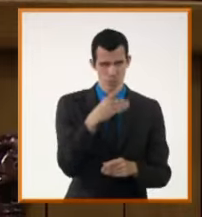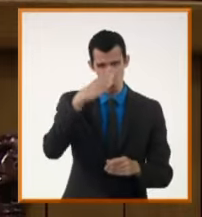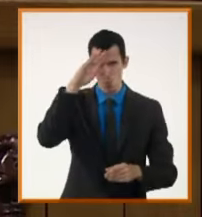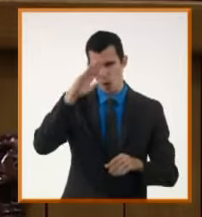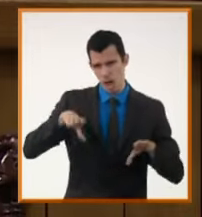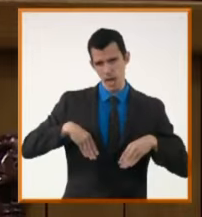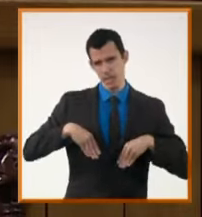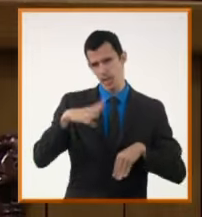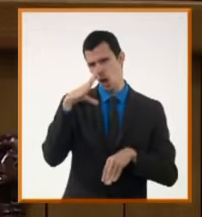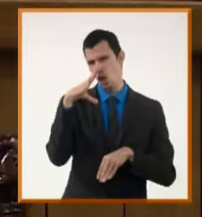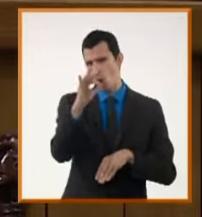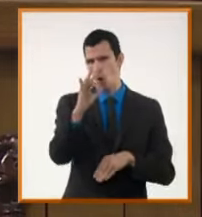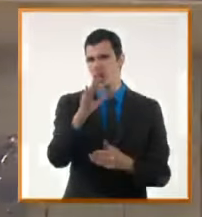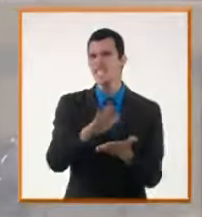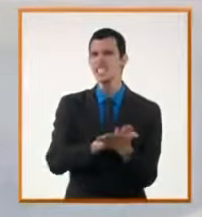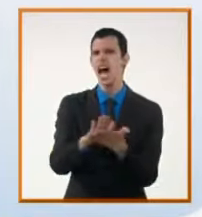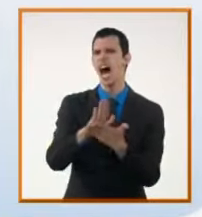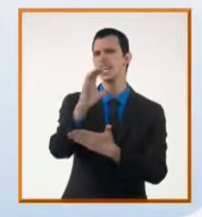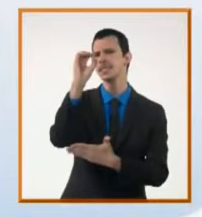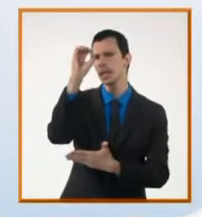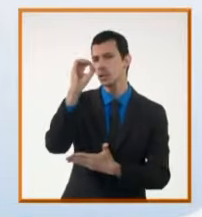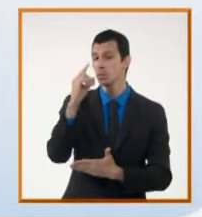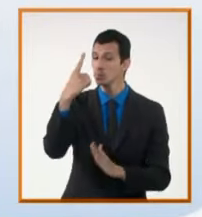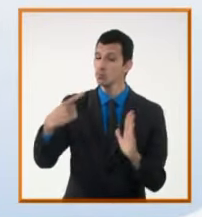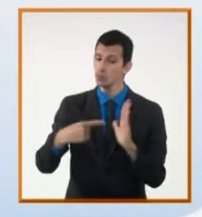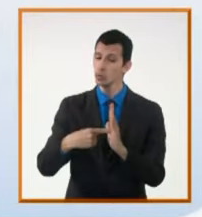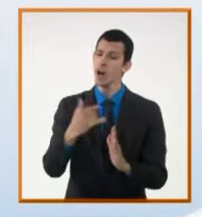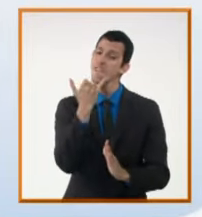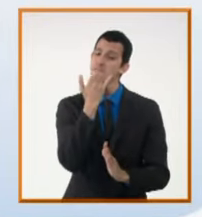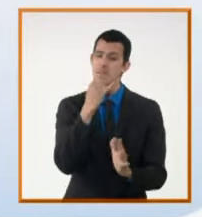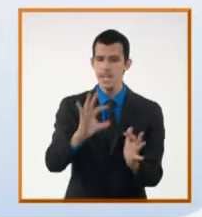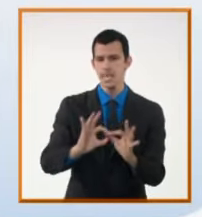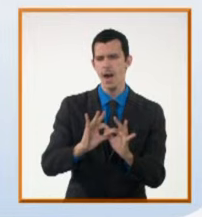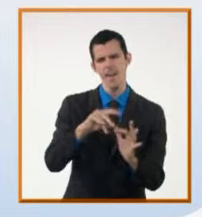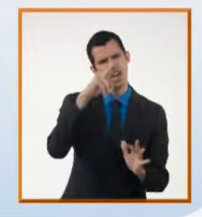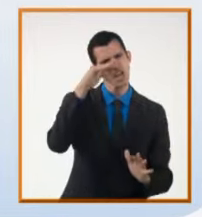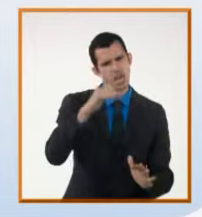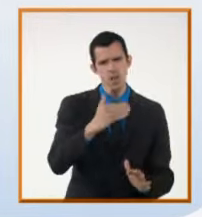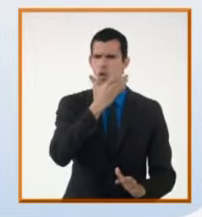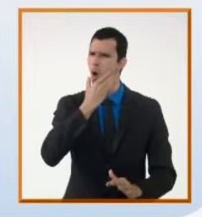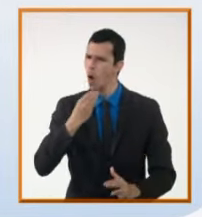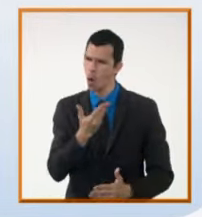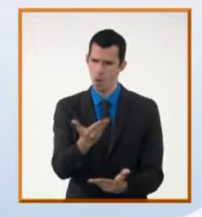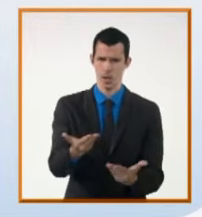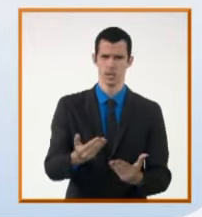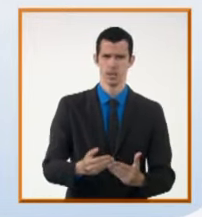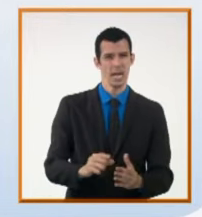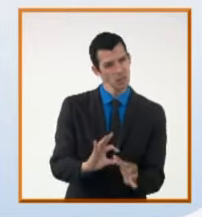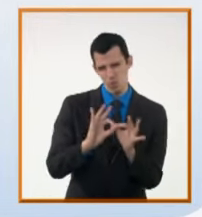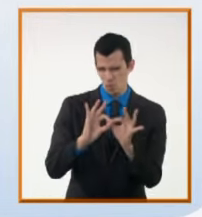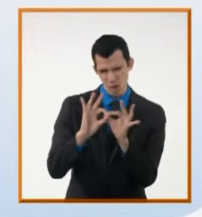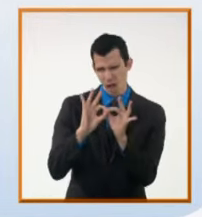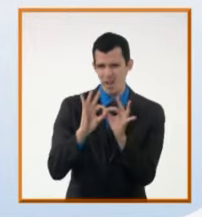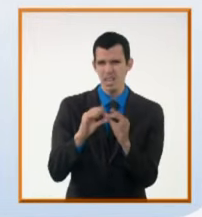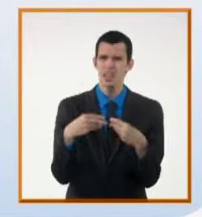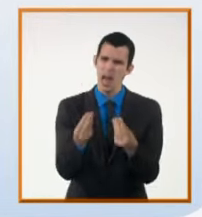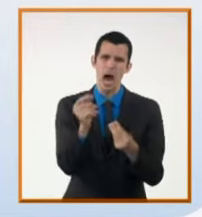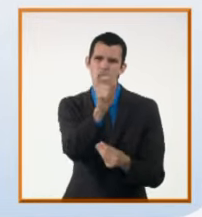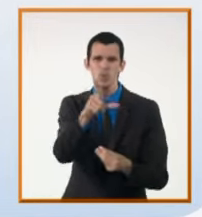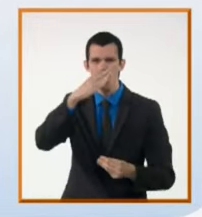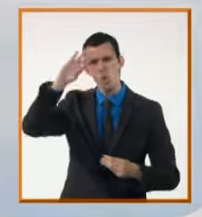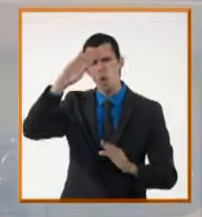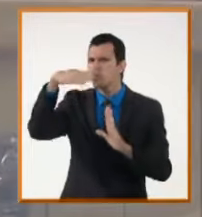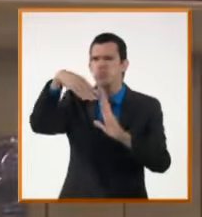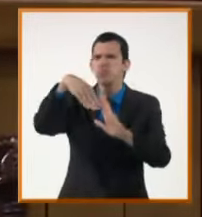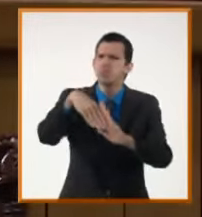la droga en el país, sobre todo para cuidar a nuestros niños, a nuestros jóvenes y protegerlos de ese gran flagelo. Y mano dura con todo